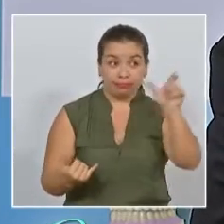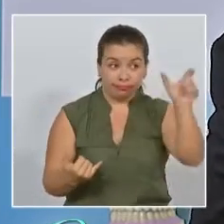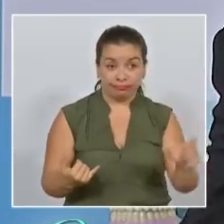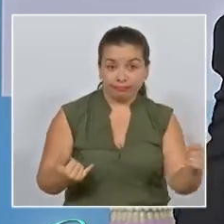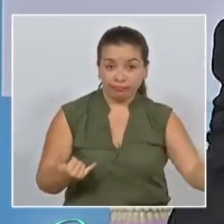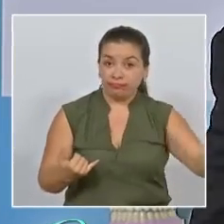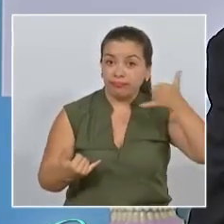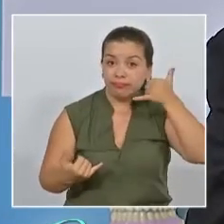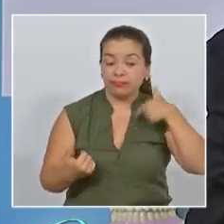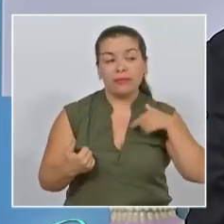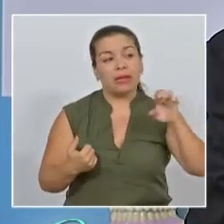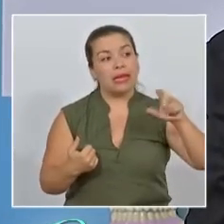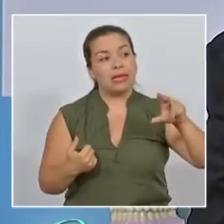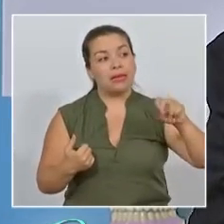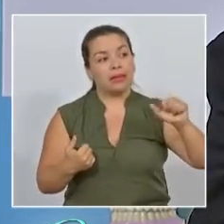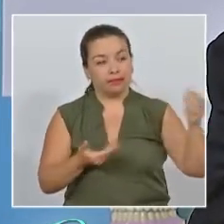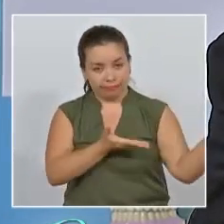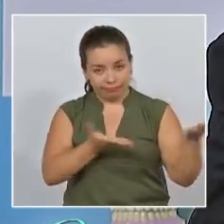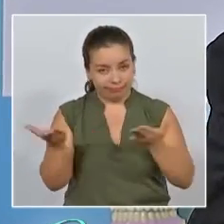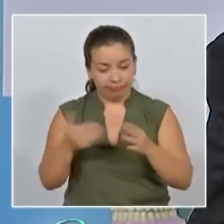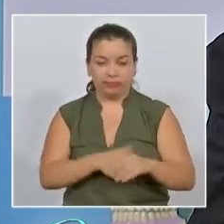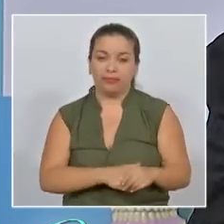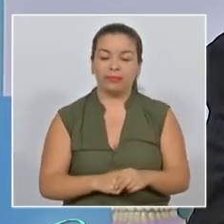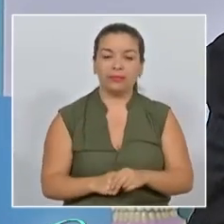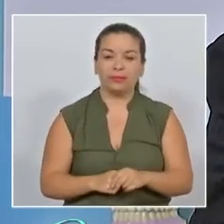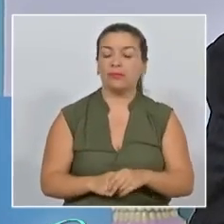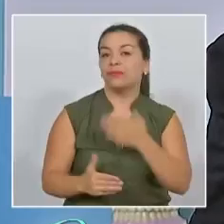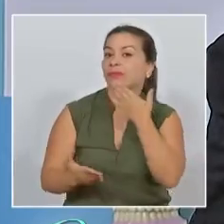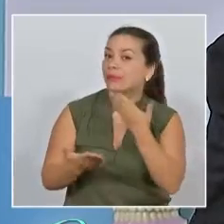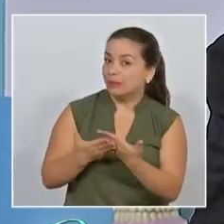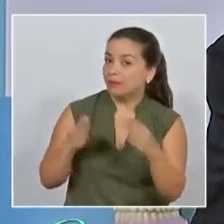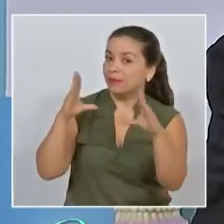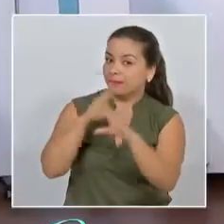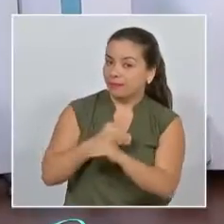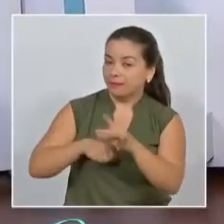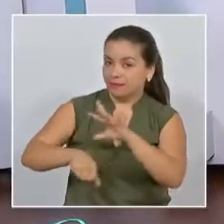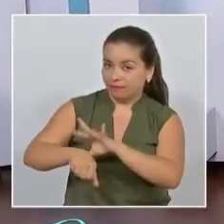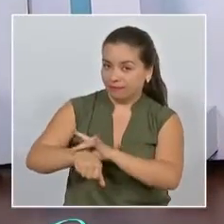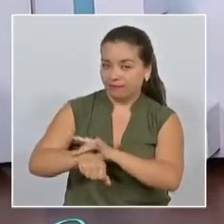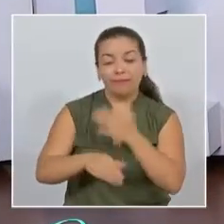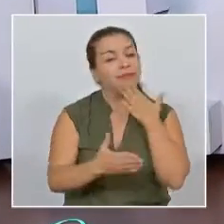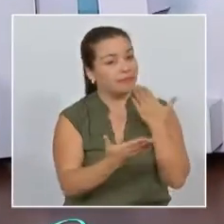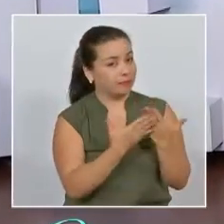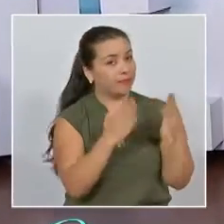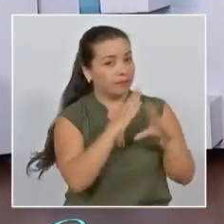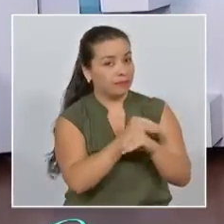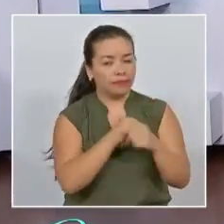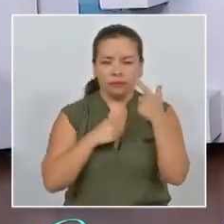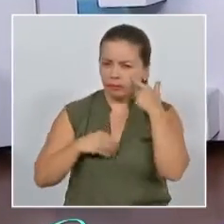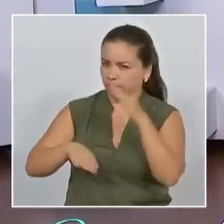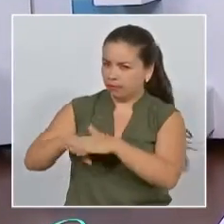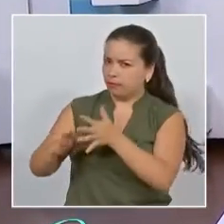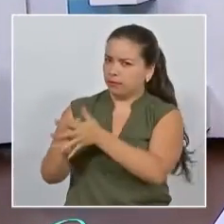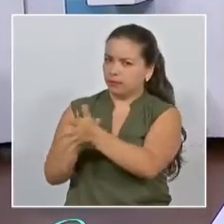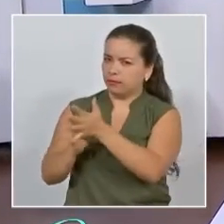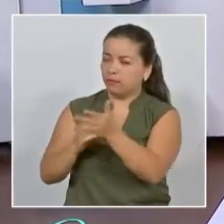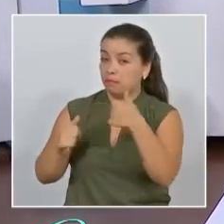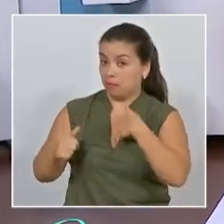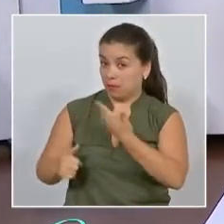comunicación. Eliana, adelante, bienvenida. Buenas noches, doctor. Buenas noches. Mira, lo que pasa es que mi